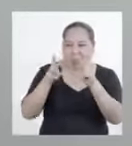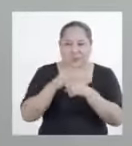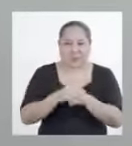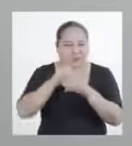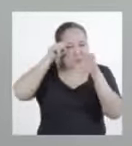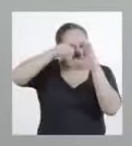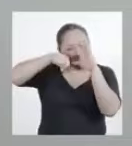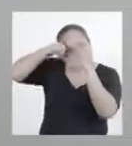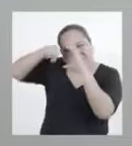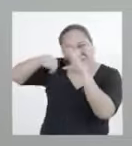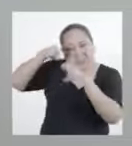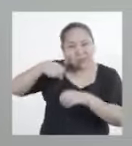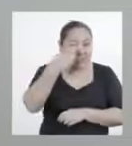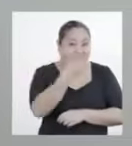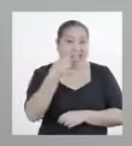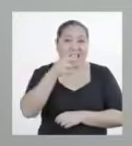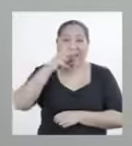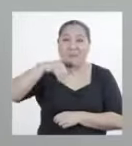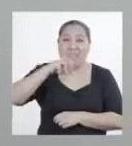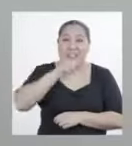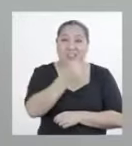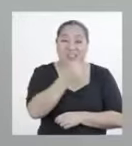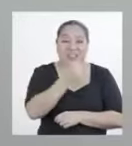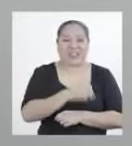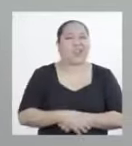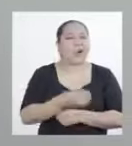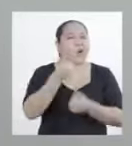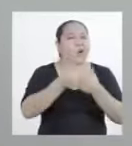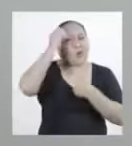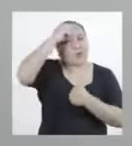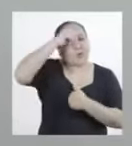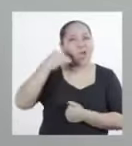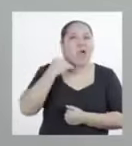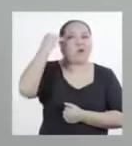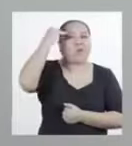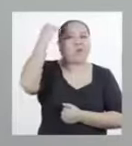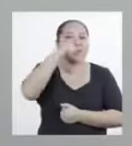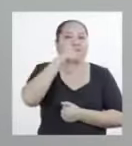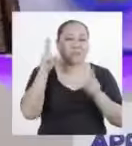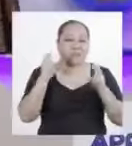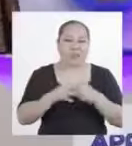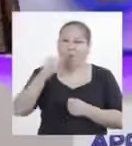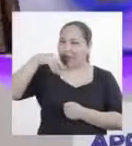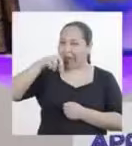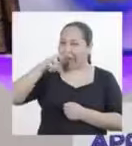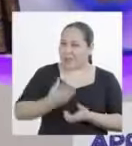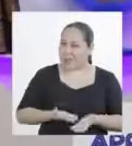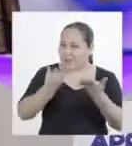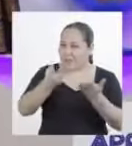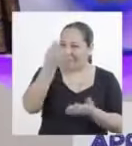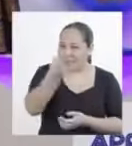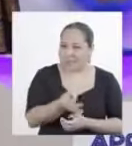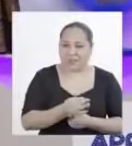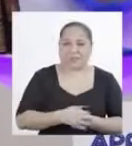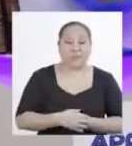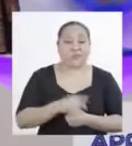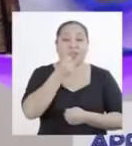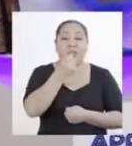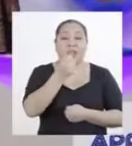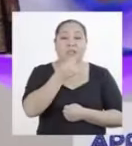a ver a través de la cámara reportera de Mario Qué es lo que opinan las y los adultos sobre estos temas Porque Mario sigue brindando